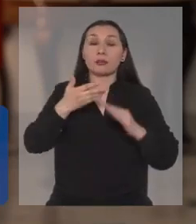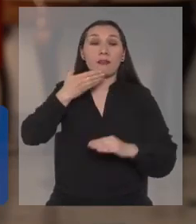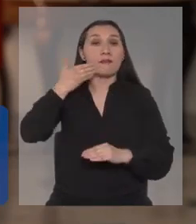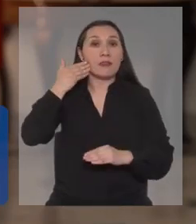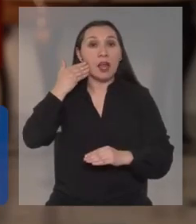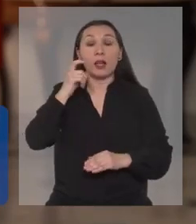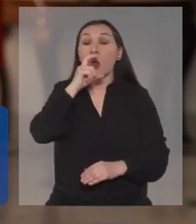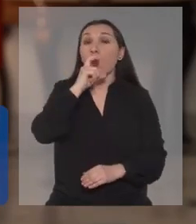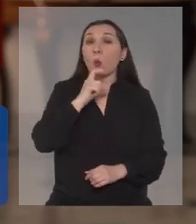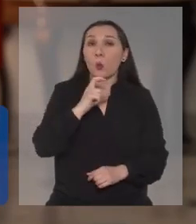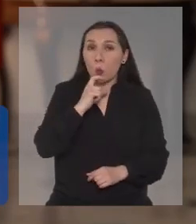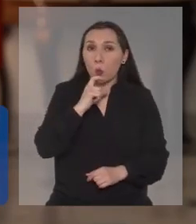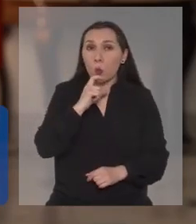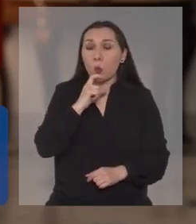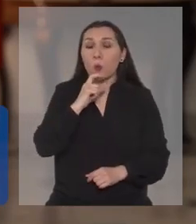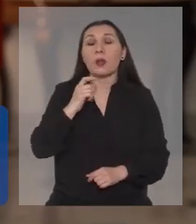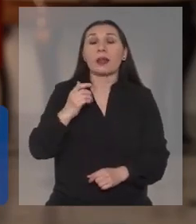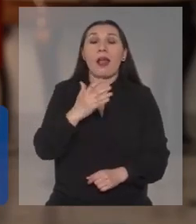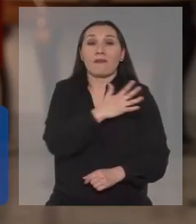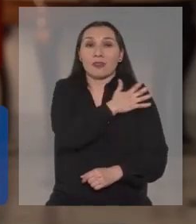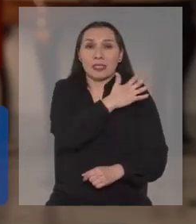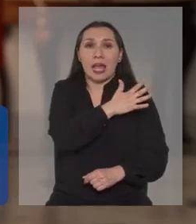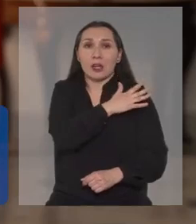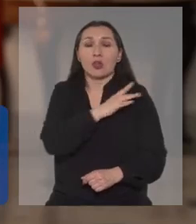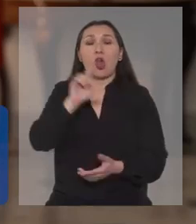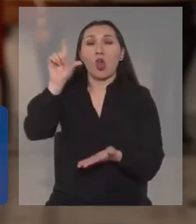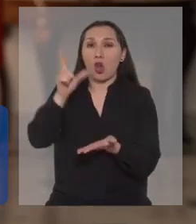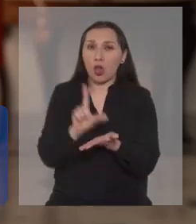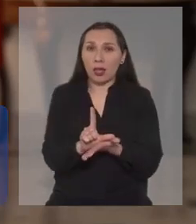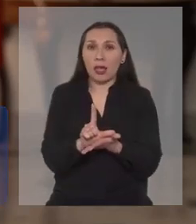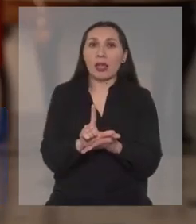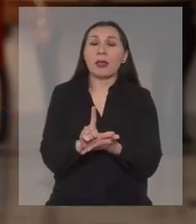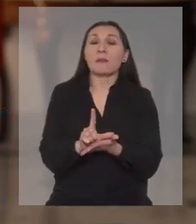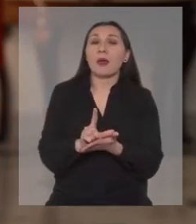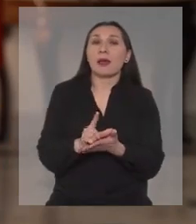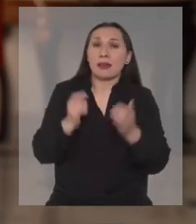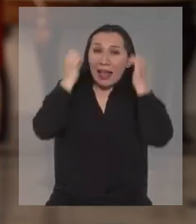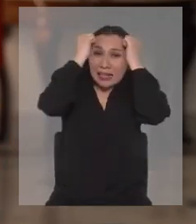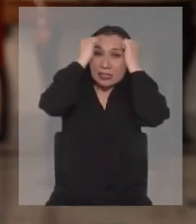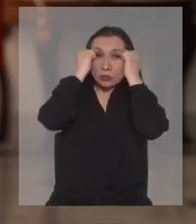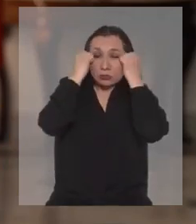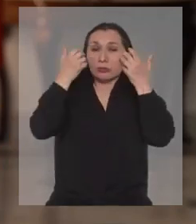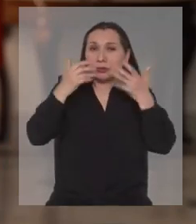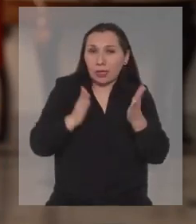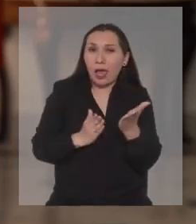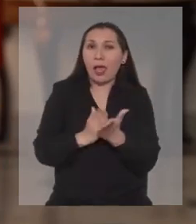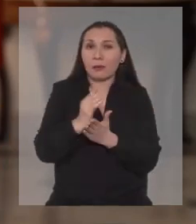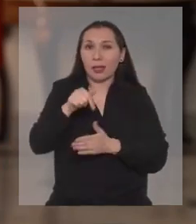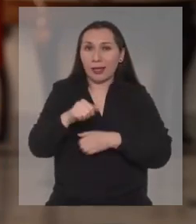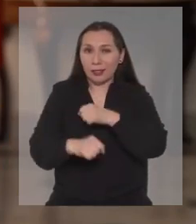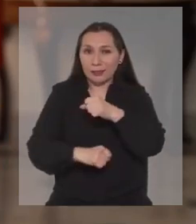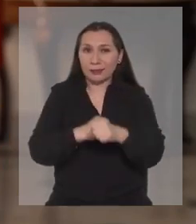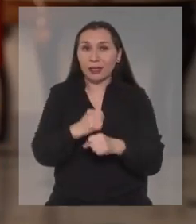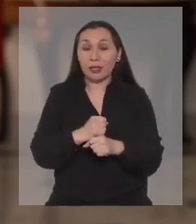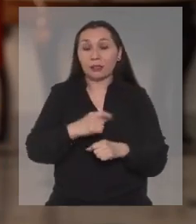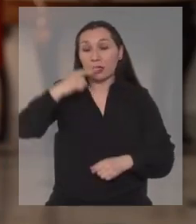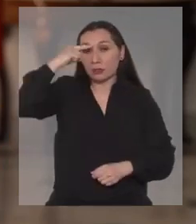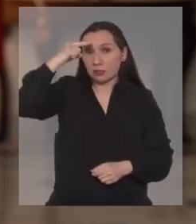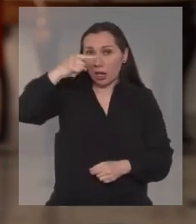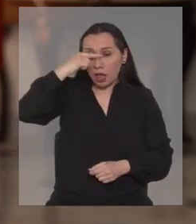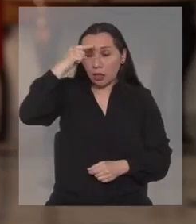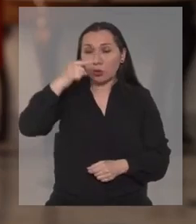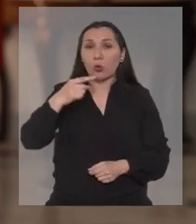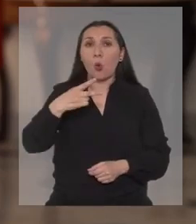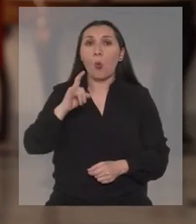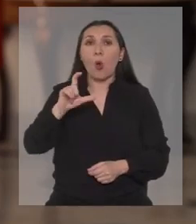Casablanca curicó villarrica lonquimay y quellón que se suman a los que ya iniciaron operaciones este año en San